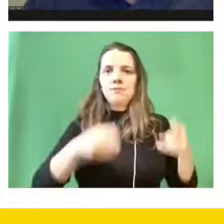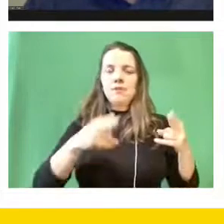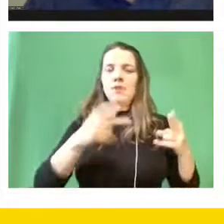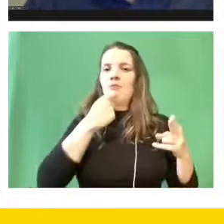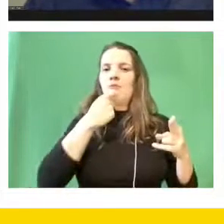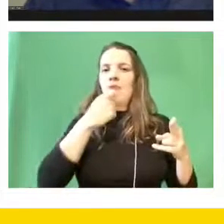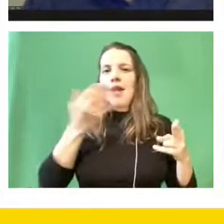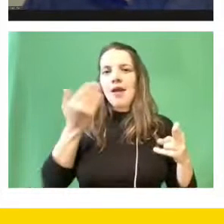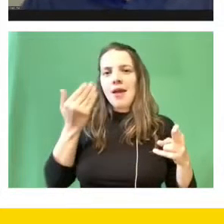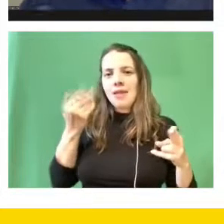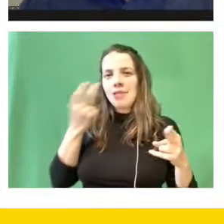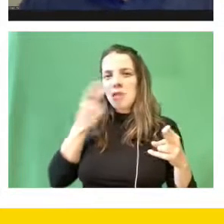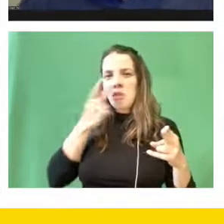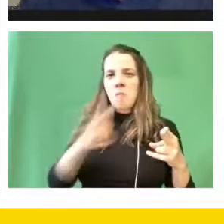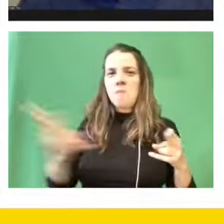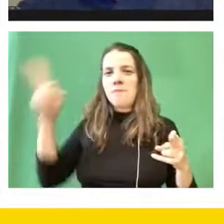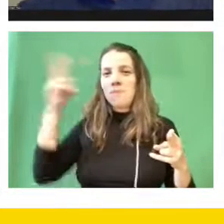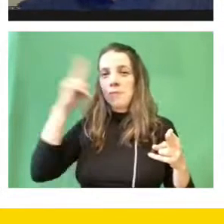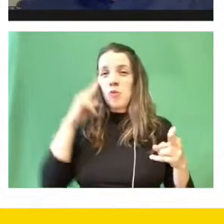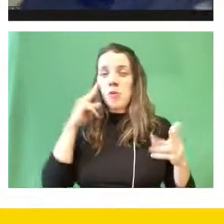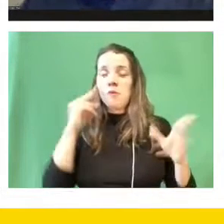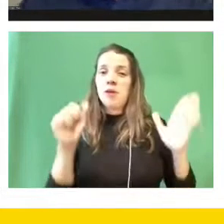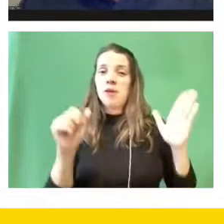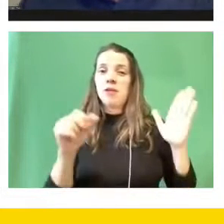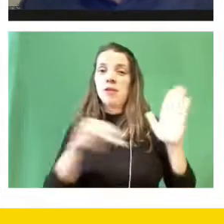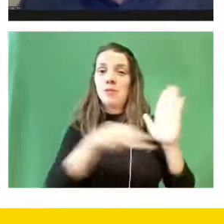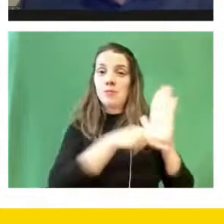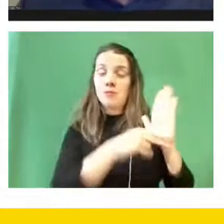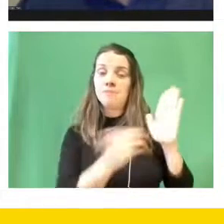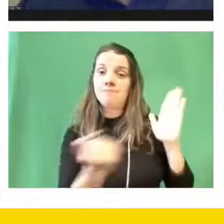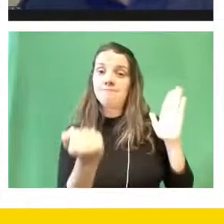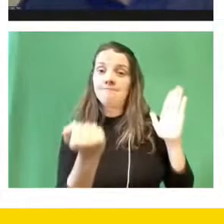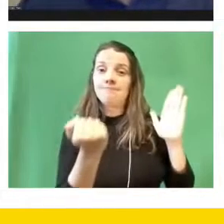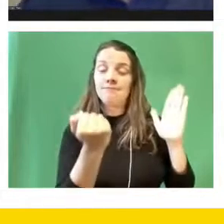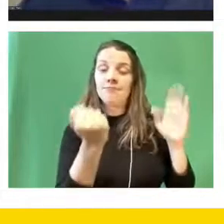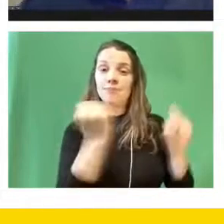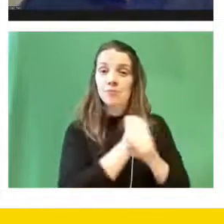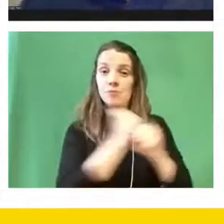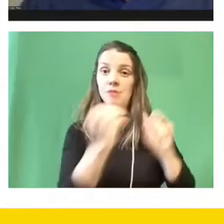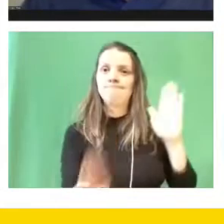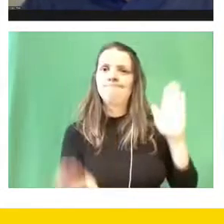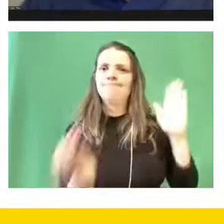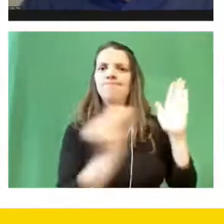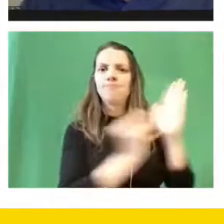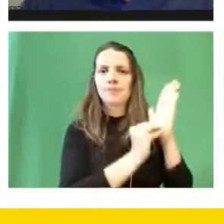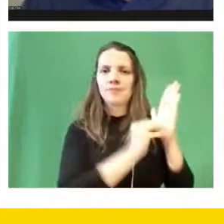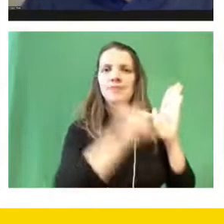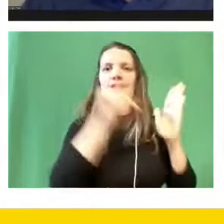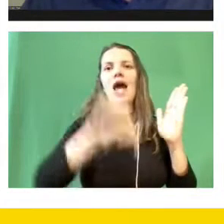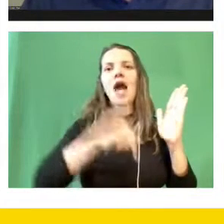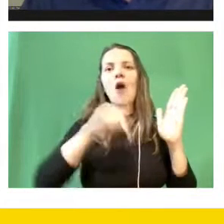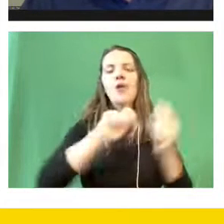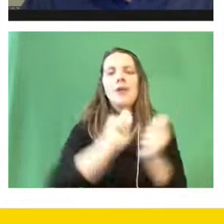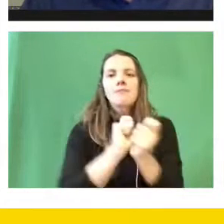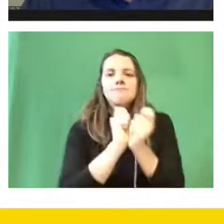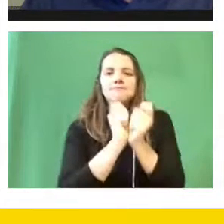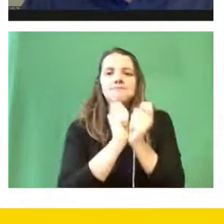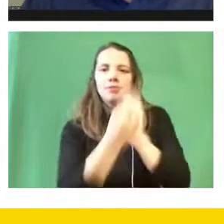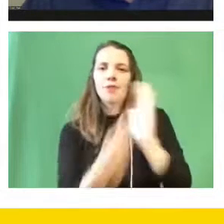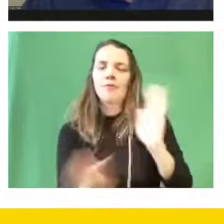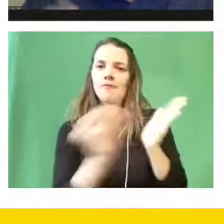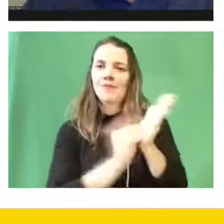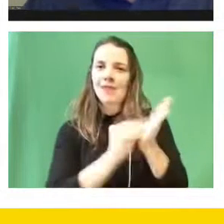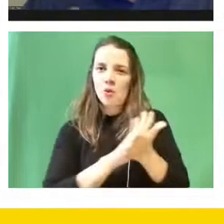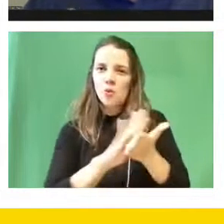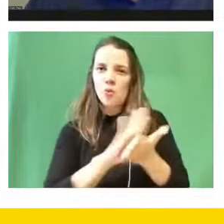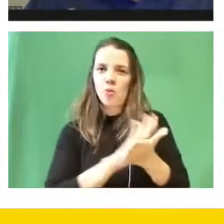esta obligación, olvidó de colocar muchas cosas que recién ahora hemos podido colocar, y una de ellas que colocó fue un umbral de